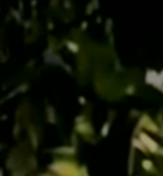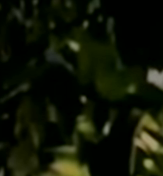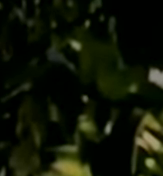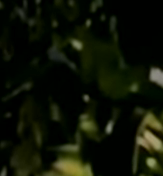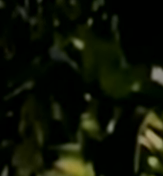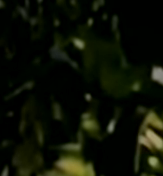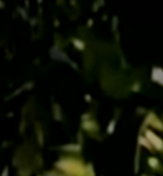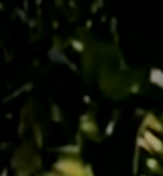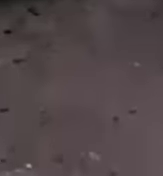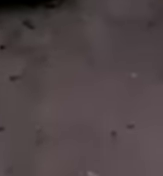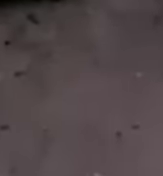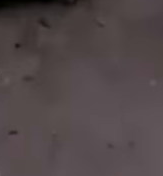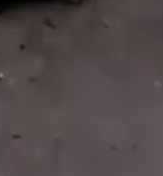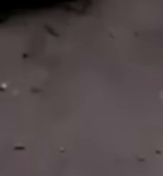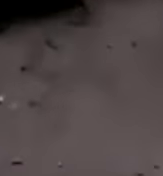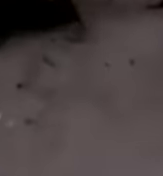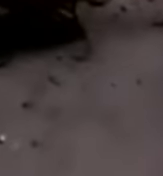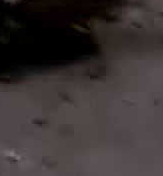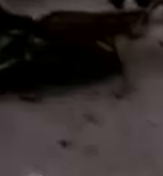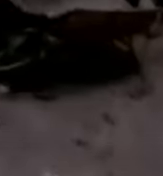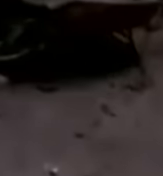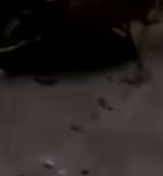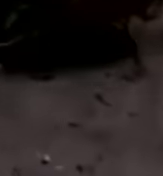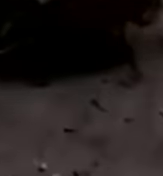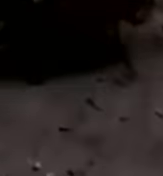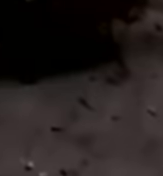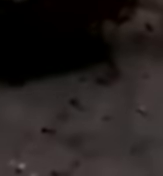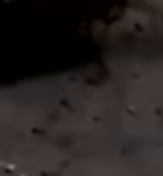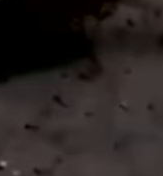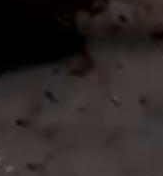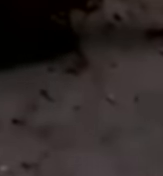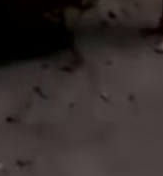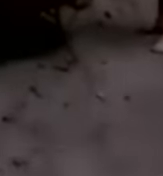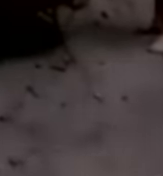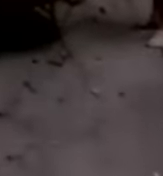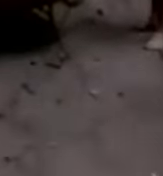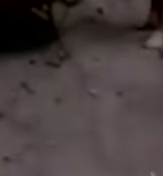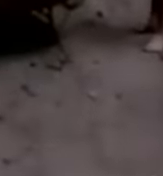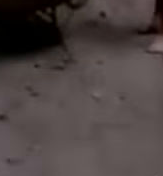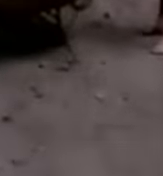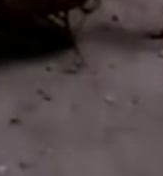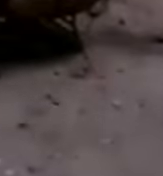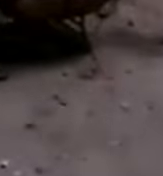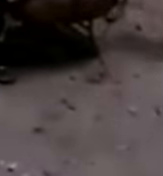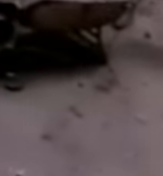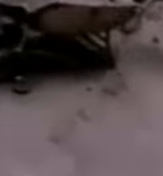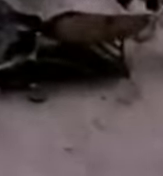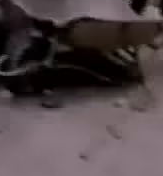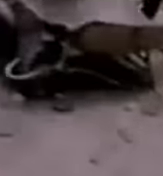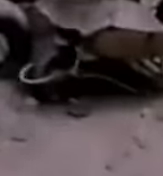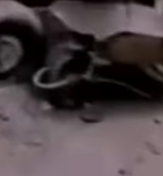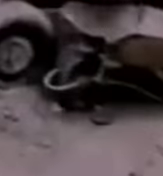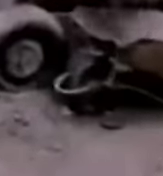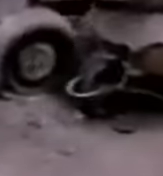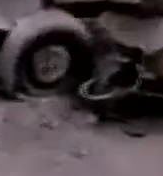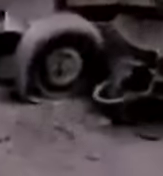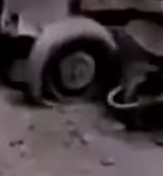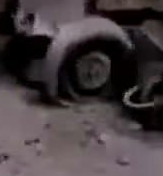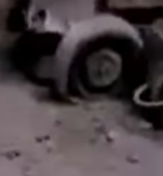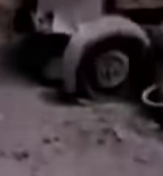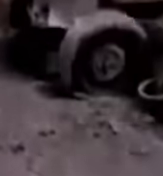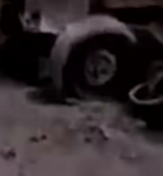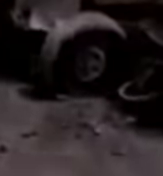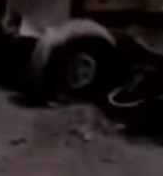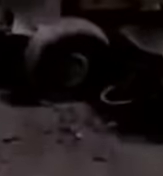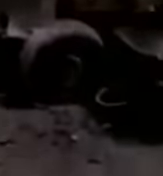que nos fuéramos a ejecutar. Y bueno, gracias a Dios y gracias a la revolución, tenemos nuestro avión. Se hicieron cuatro